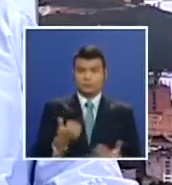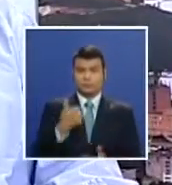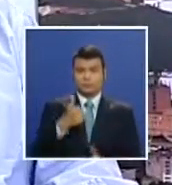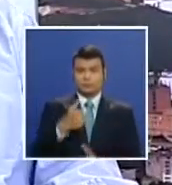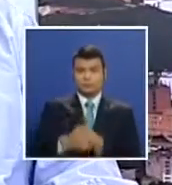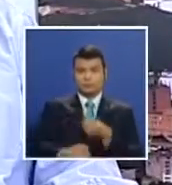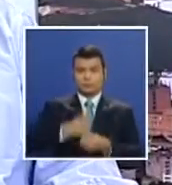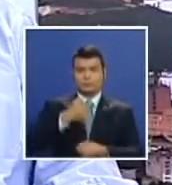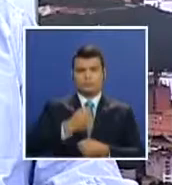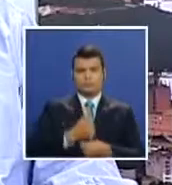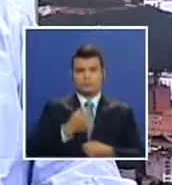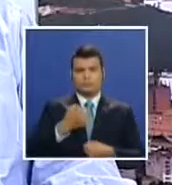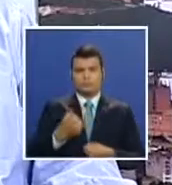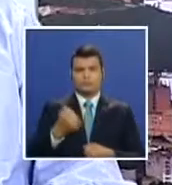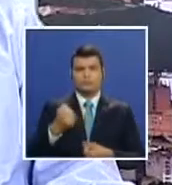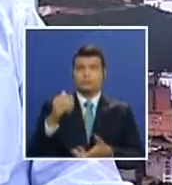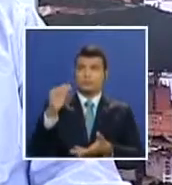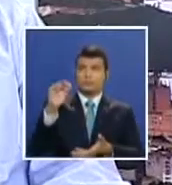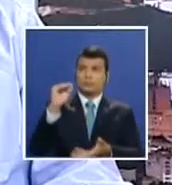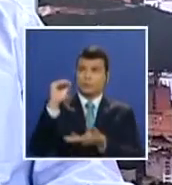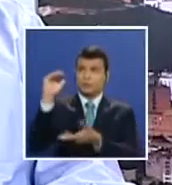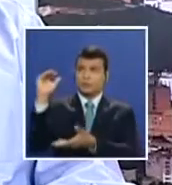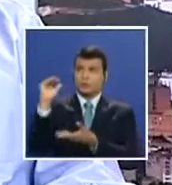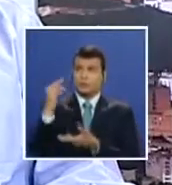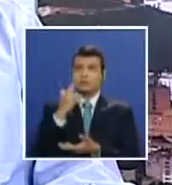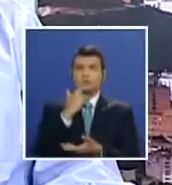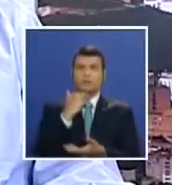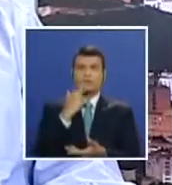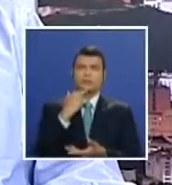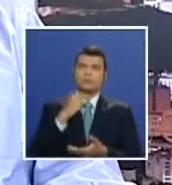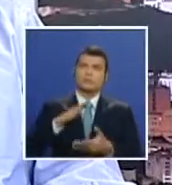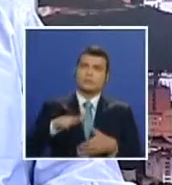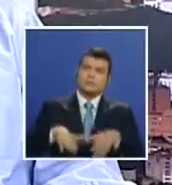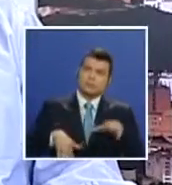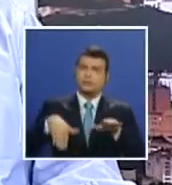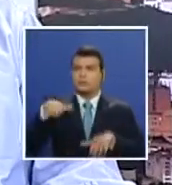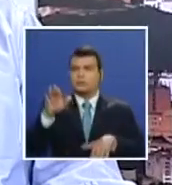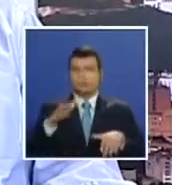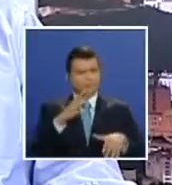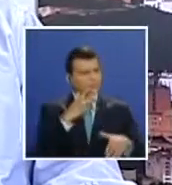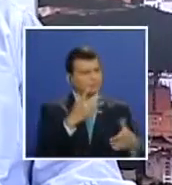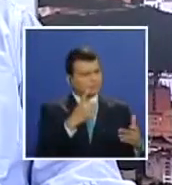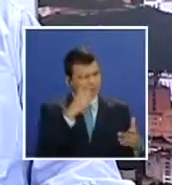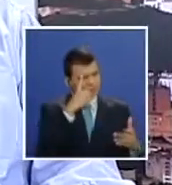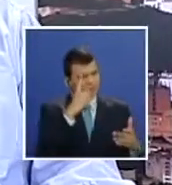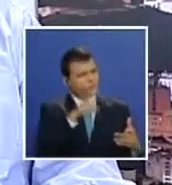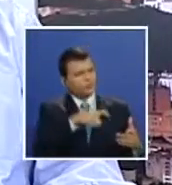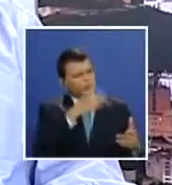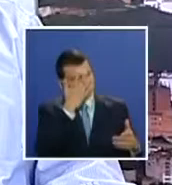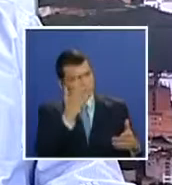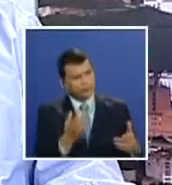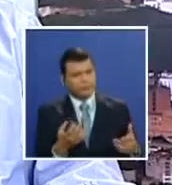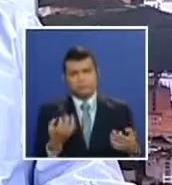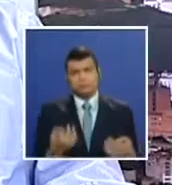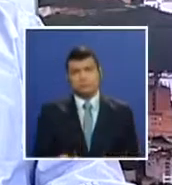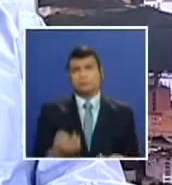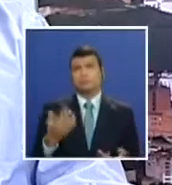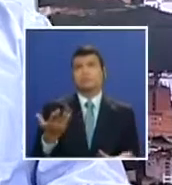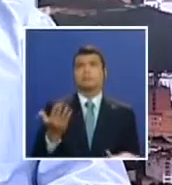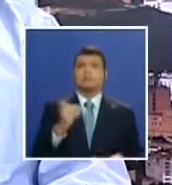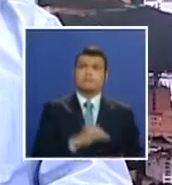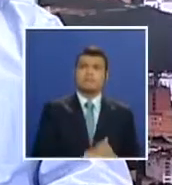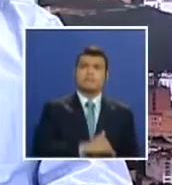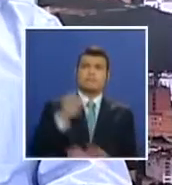incrementando las importaciones innecesarias de azúcar por la ley necesaria innecesarias porque colombia exporta 800 mil toneladas